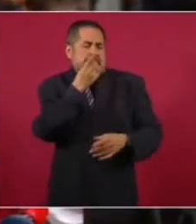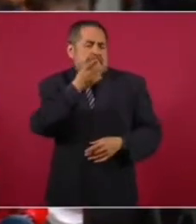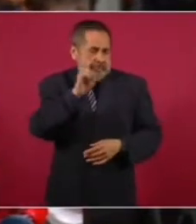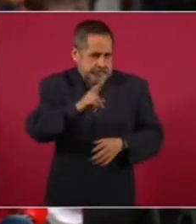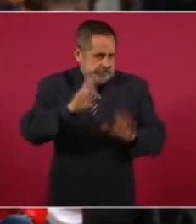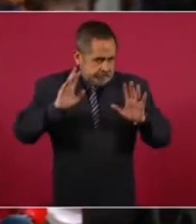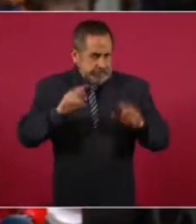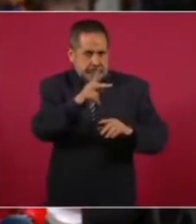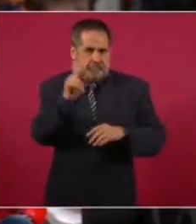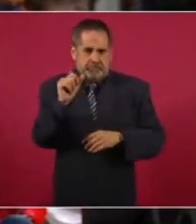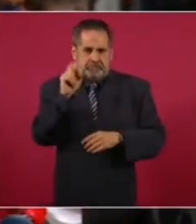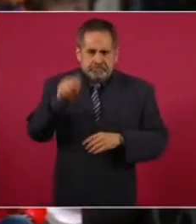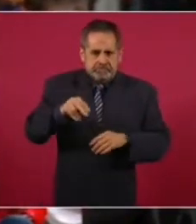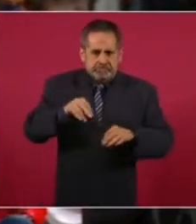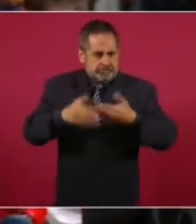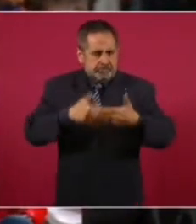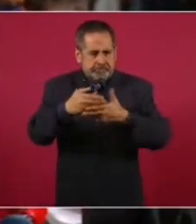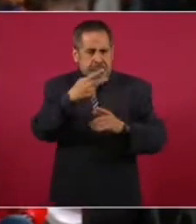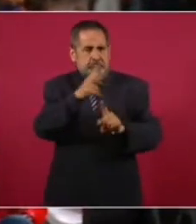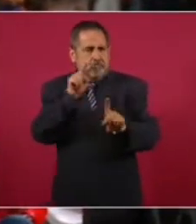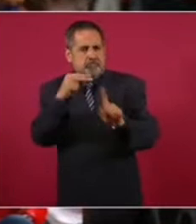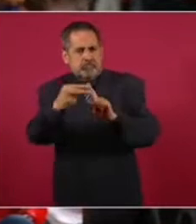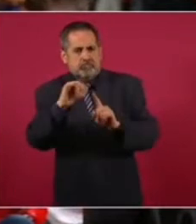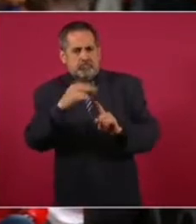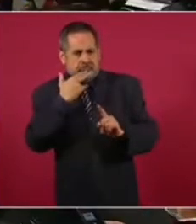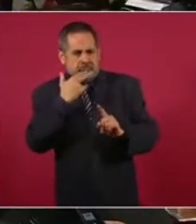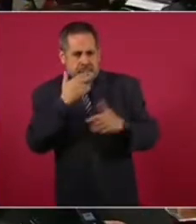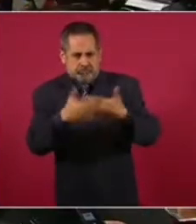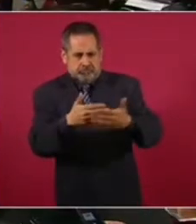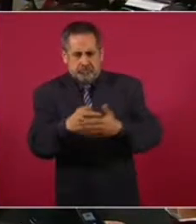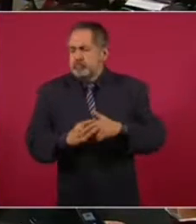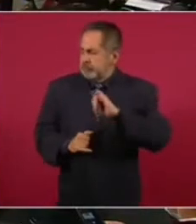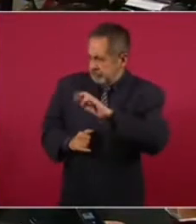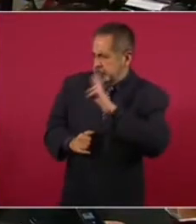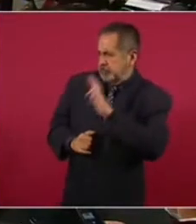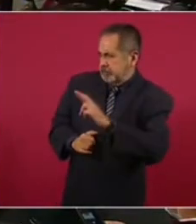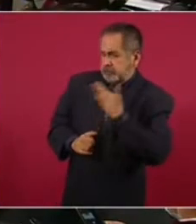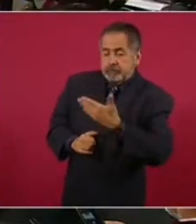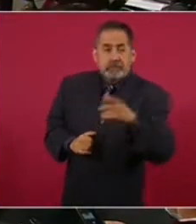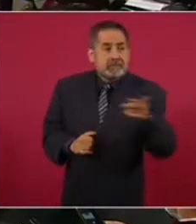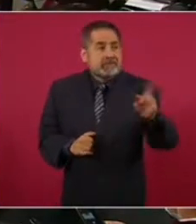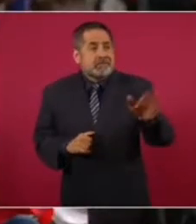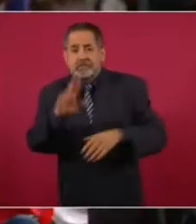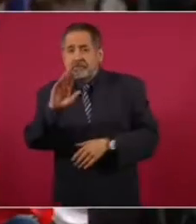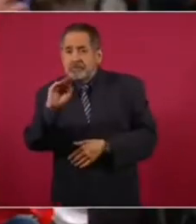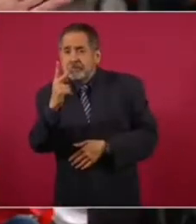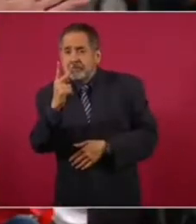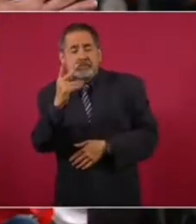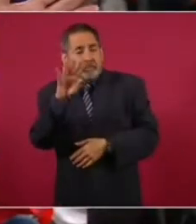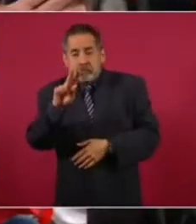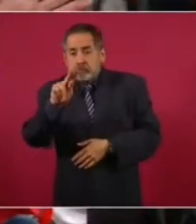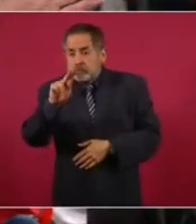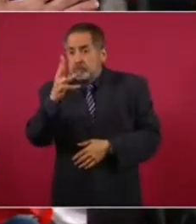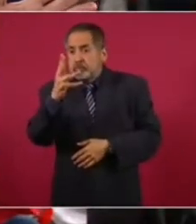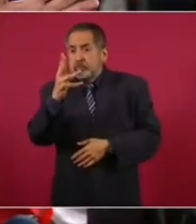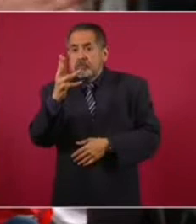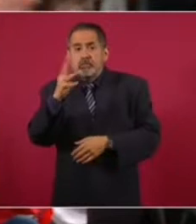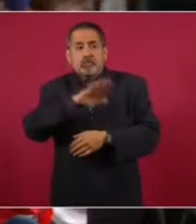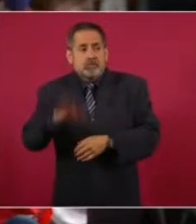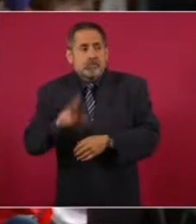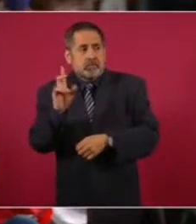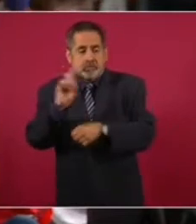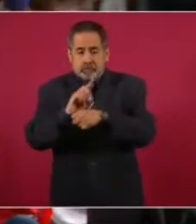correcto y que su estrategia… Desde su punto de vista ha funcionado. Está dando resultados. Pero es que tiene 84 muertos por día y si esto lo multiplica